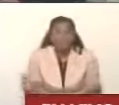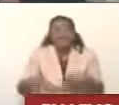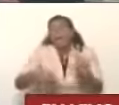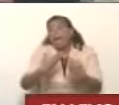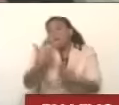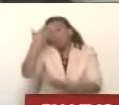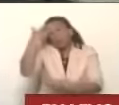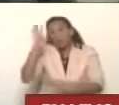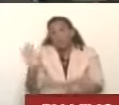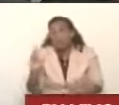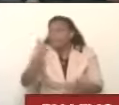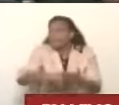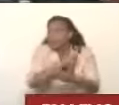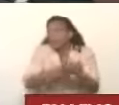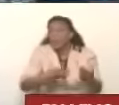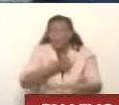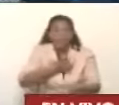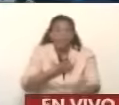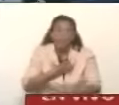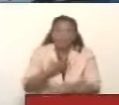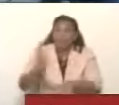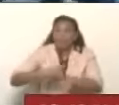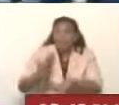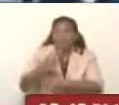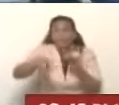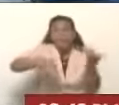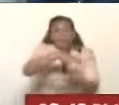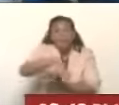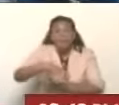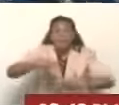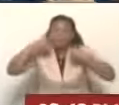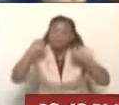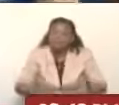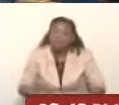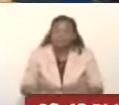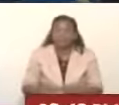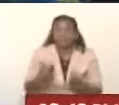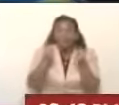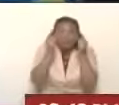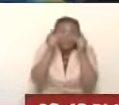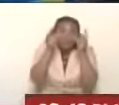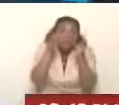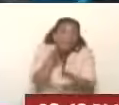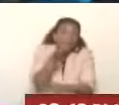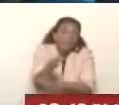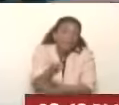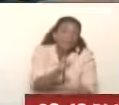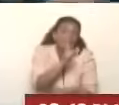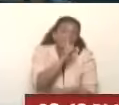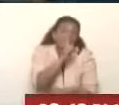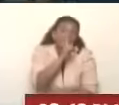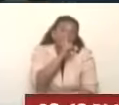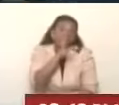aviso. Está prohibido para mí. Así que tengo que ir en sorpresa, Silita.